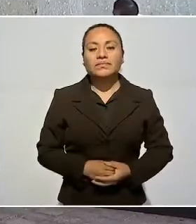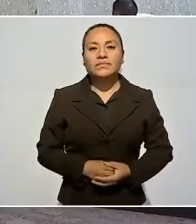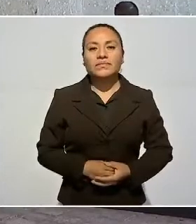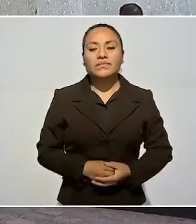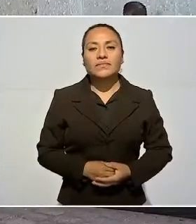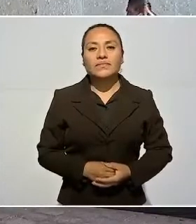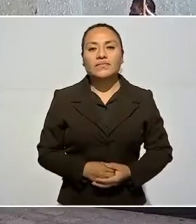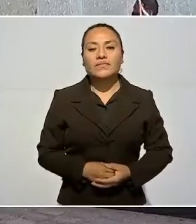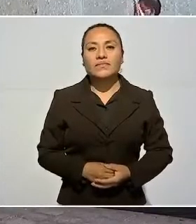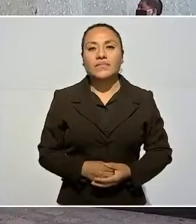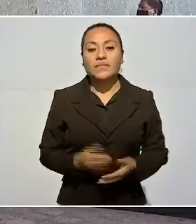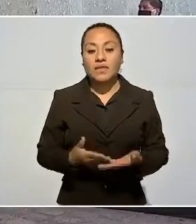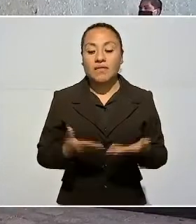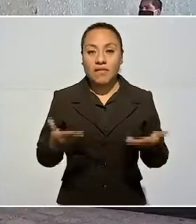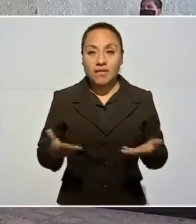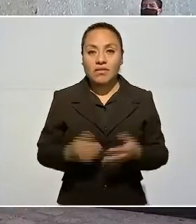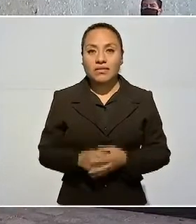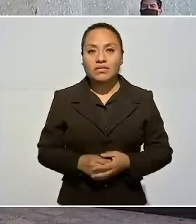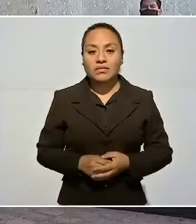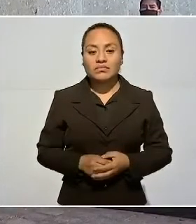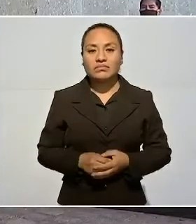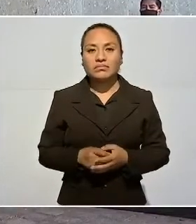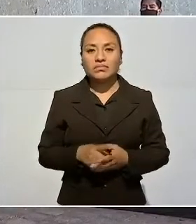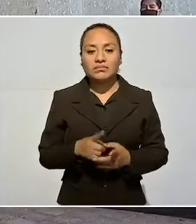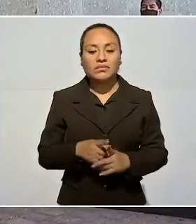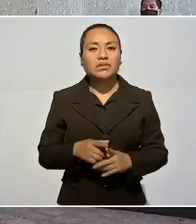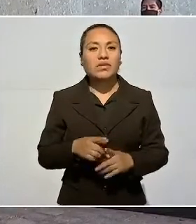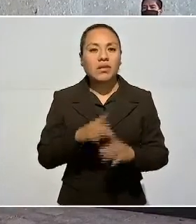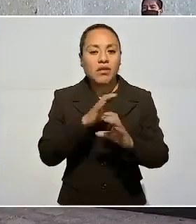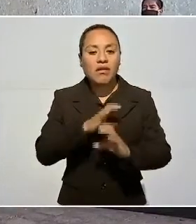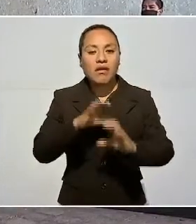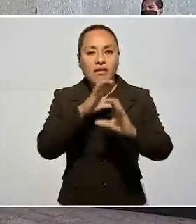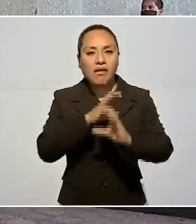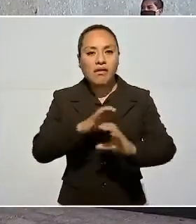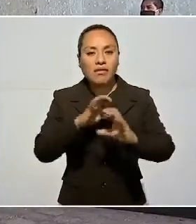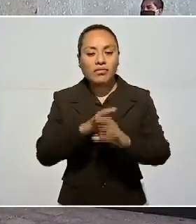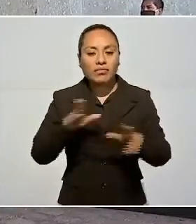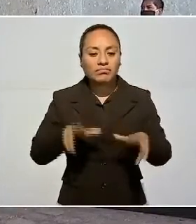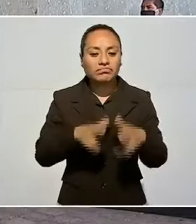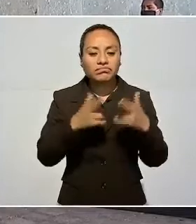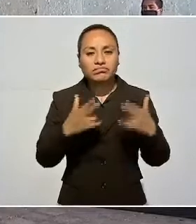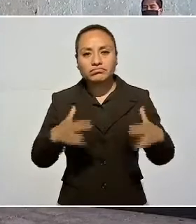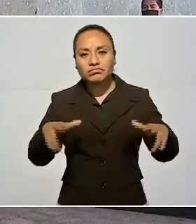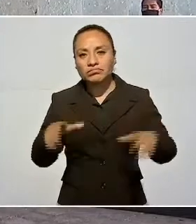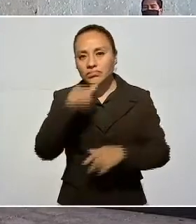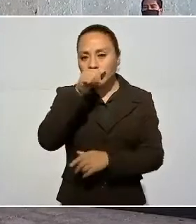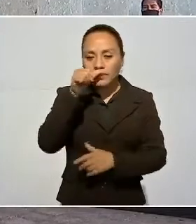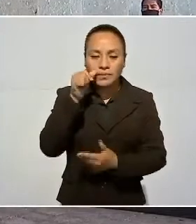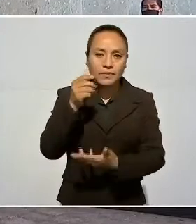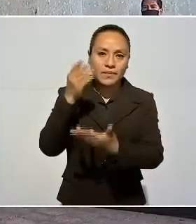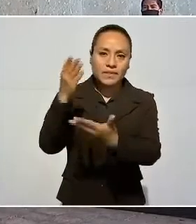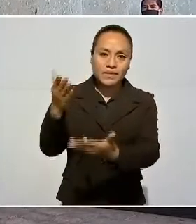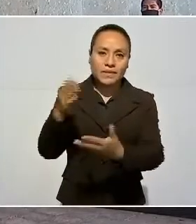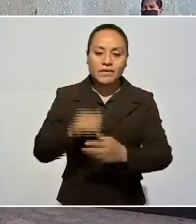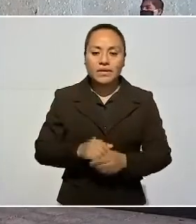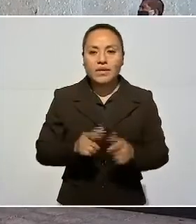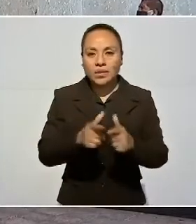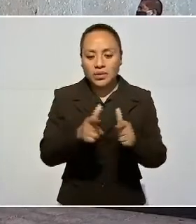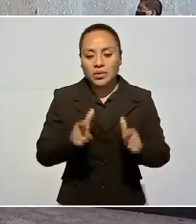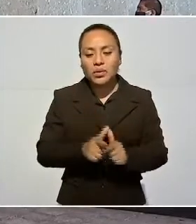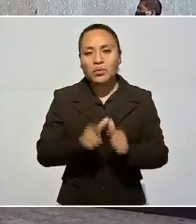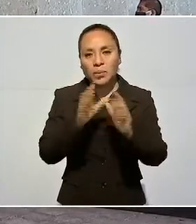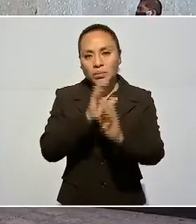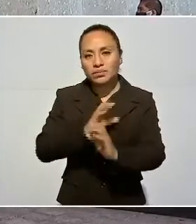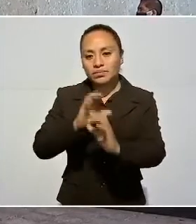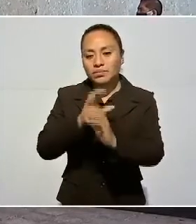A continuación se llevará a cabo la interpretación del himno a Juárez a cargo del coro y banda filarmónica